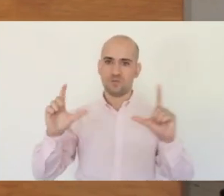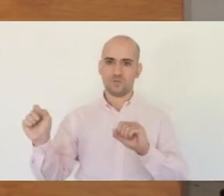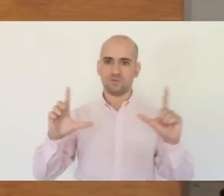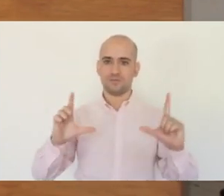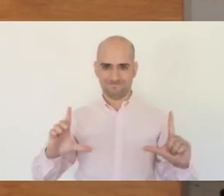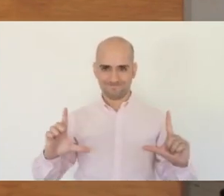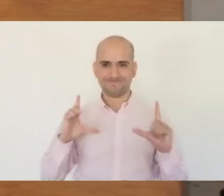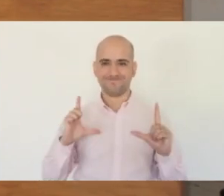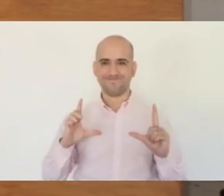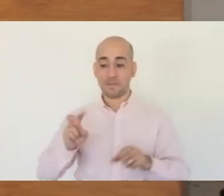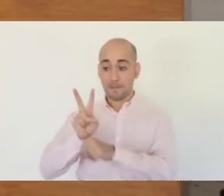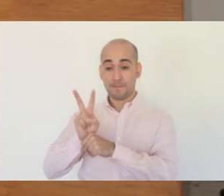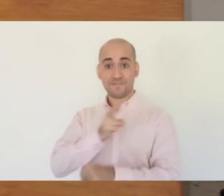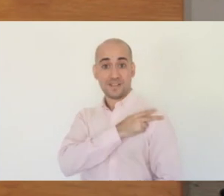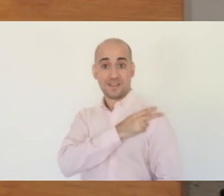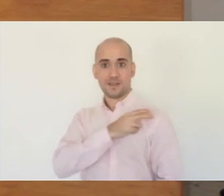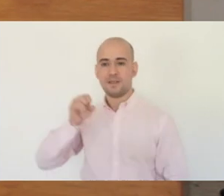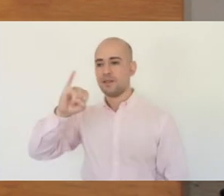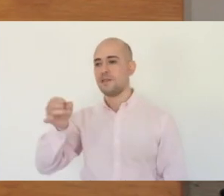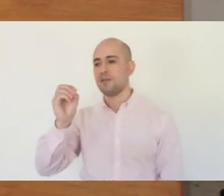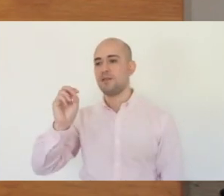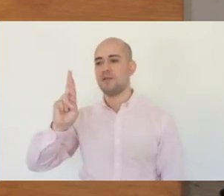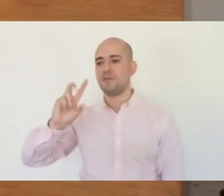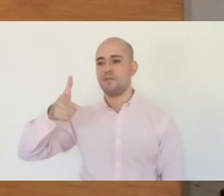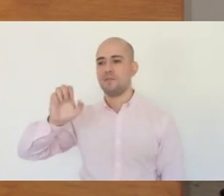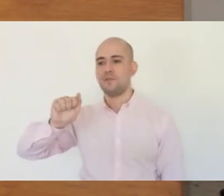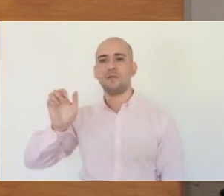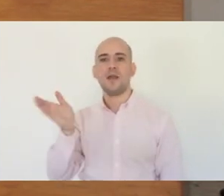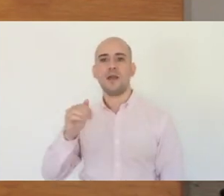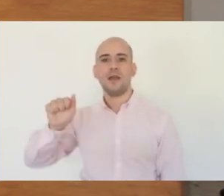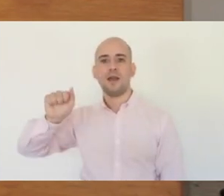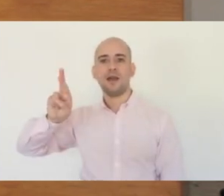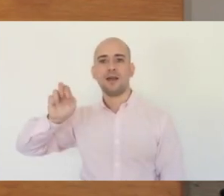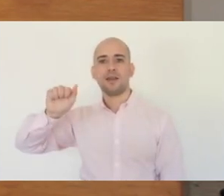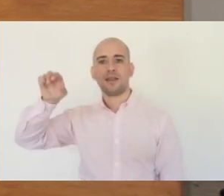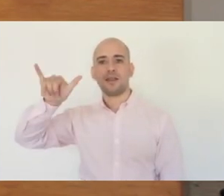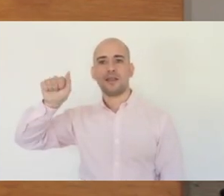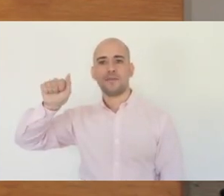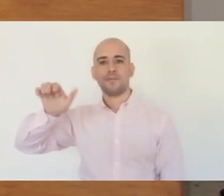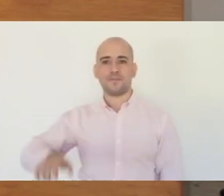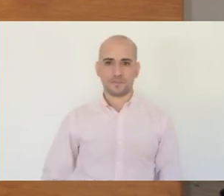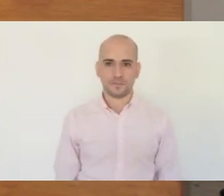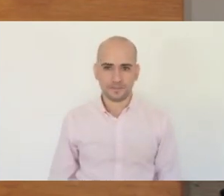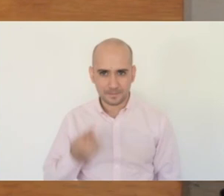del segundo ciclo A, liderados por su profesor jefe, señor Jorge Martín Araya